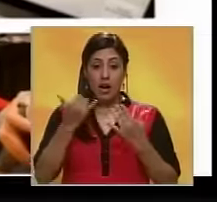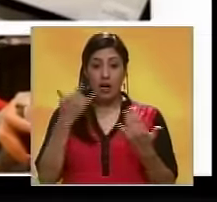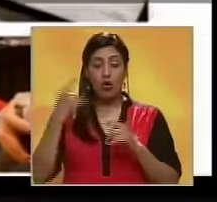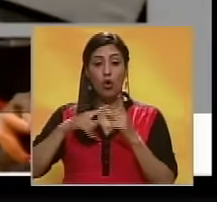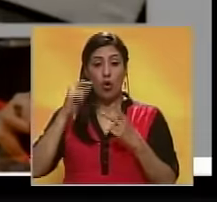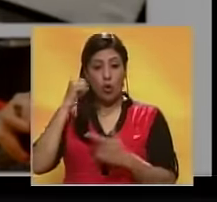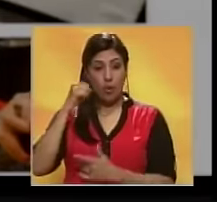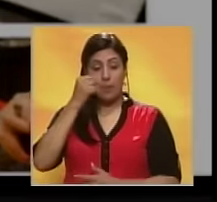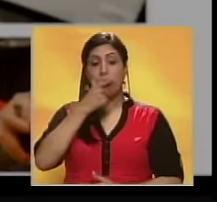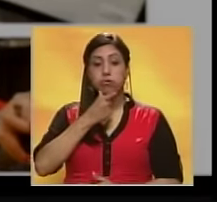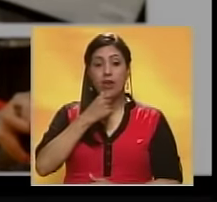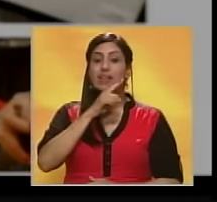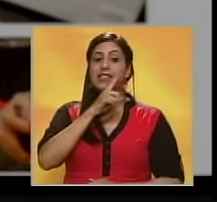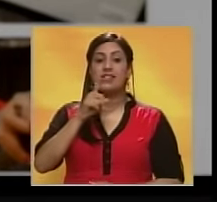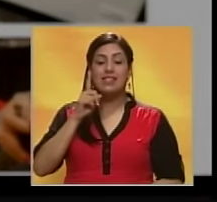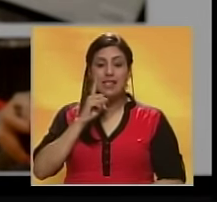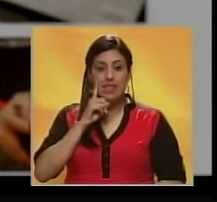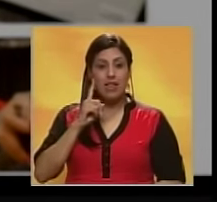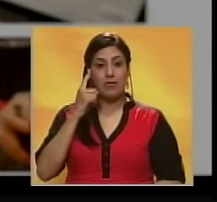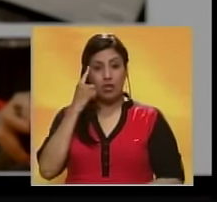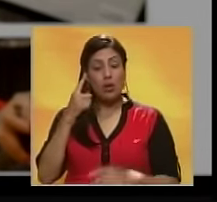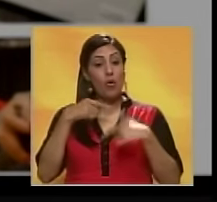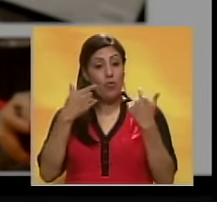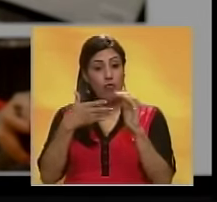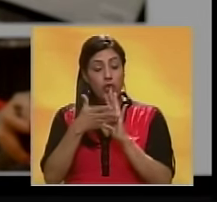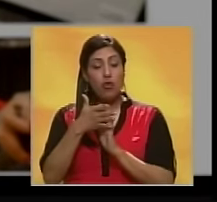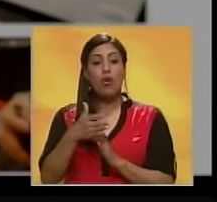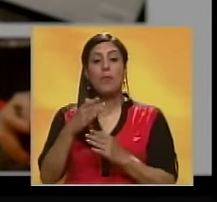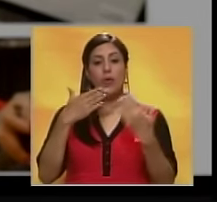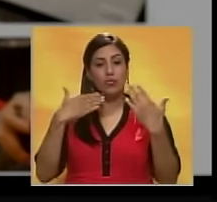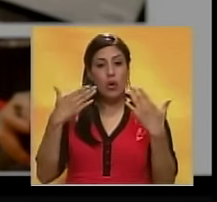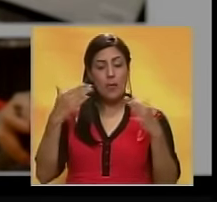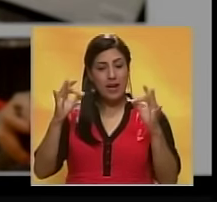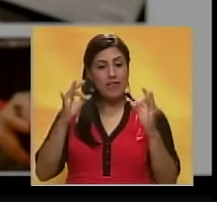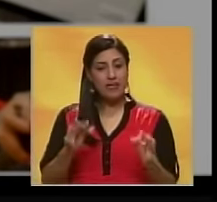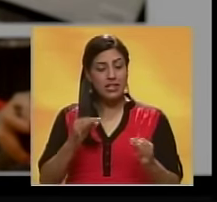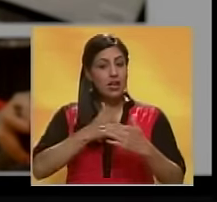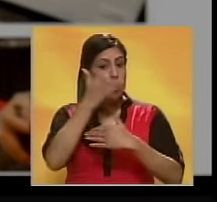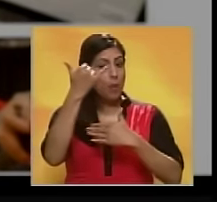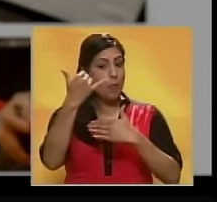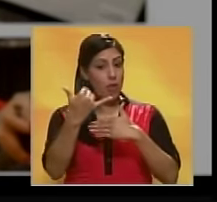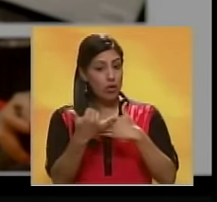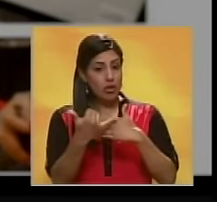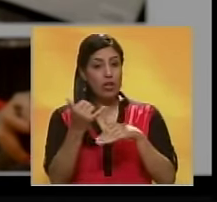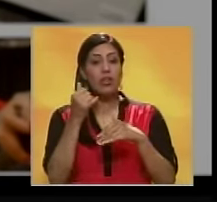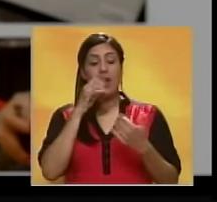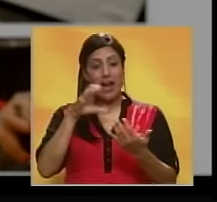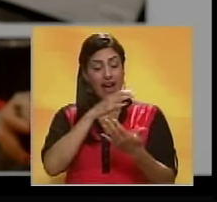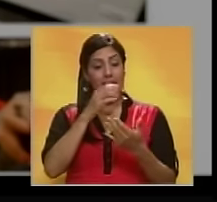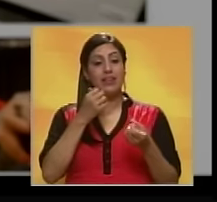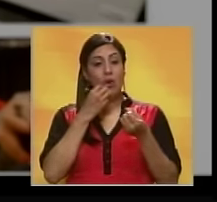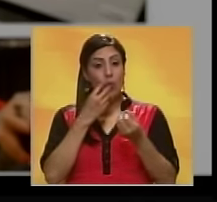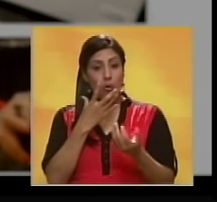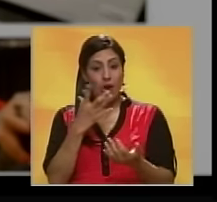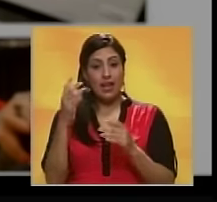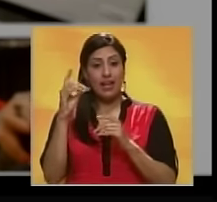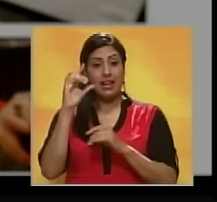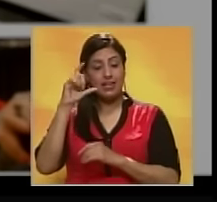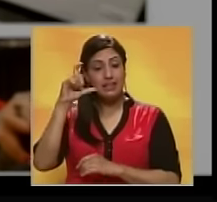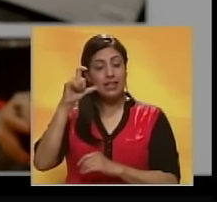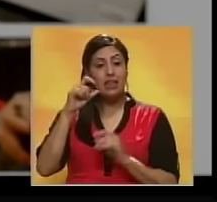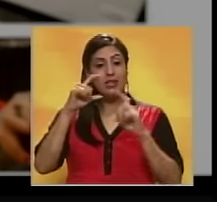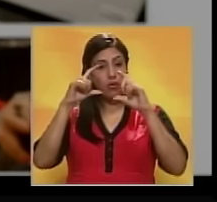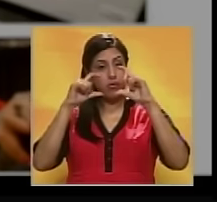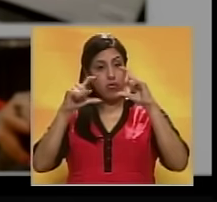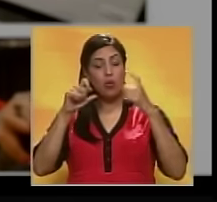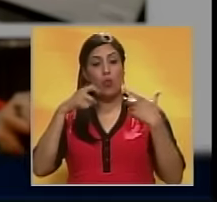Miguel Ignacio Mendoza, mejor conocido como Nacho, también compartió de manera oficial su proyecto. El cantante publicó en su cuenta de Instagram el logo